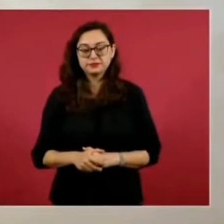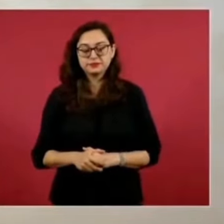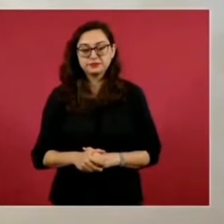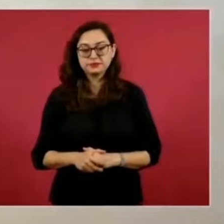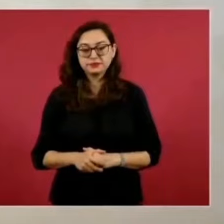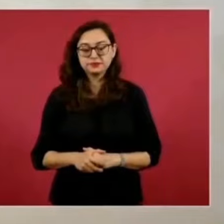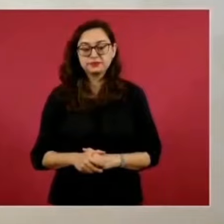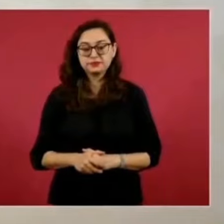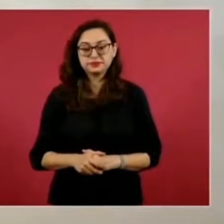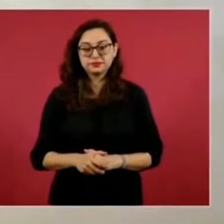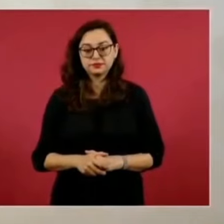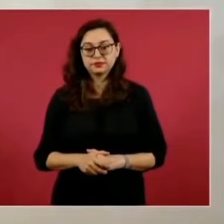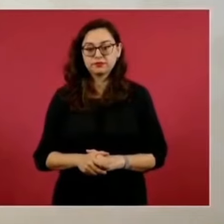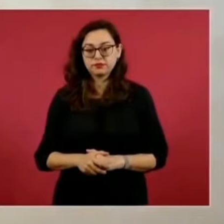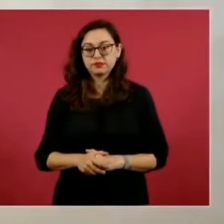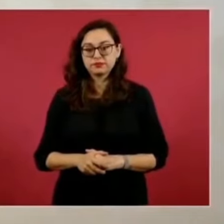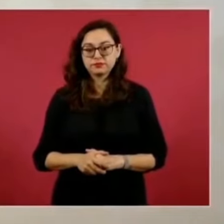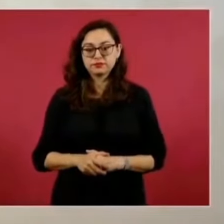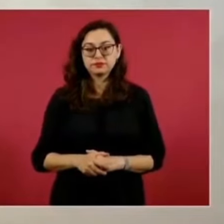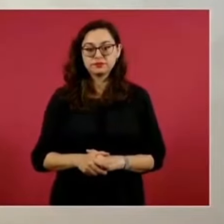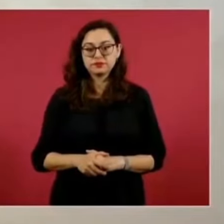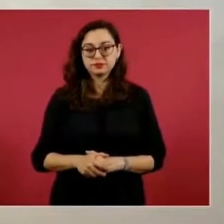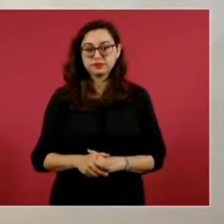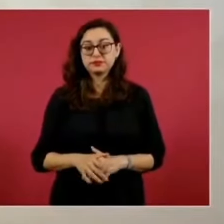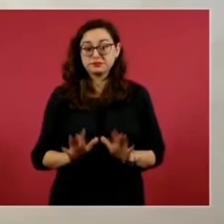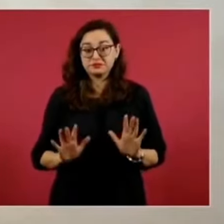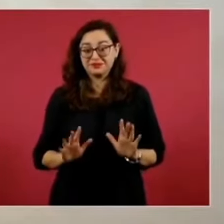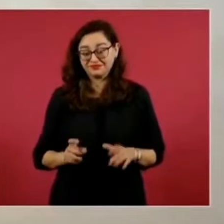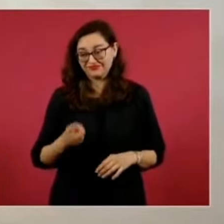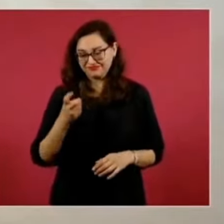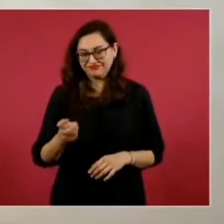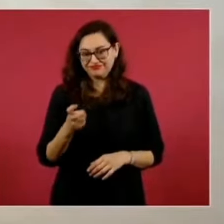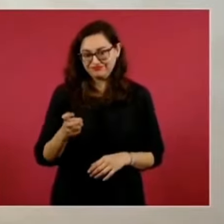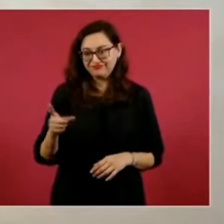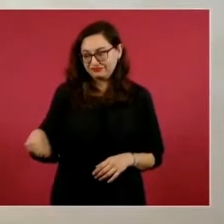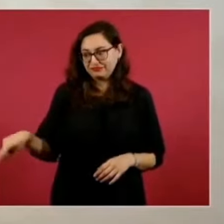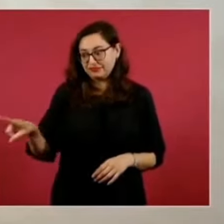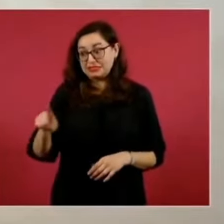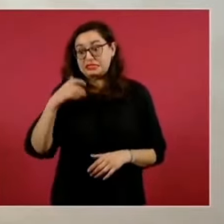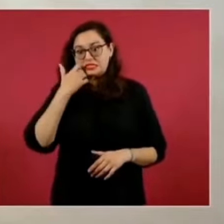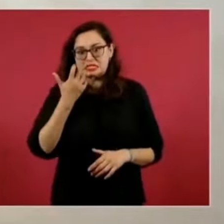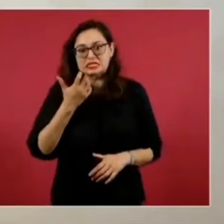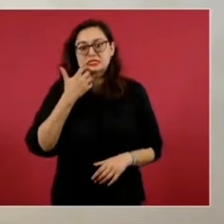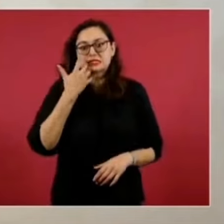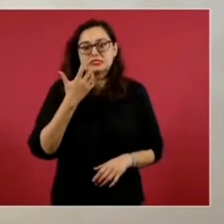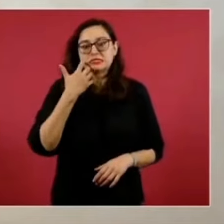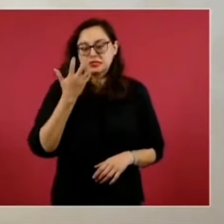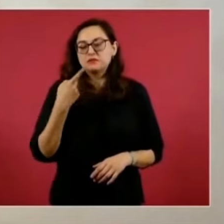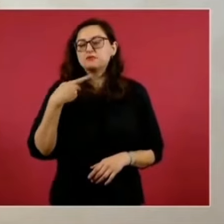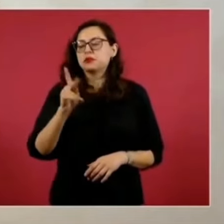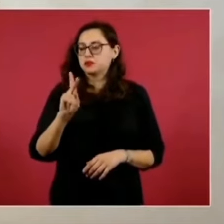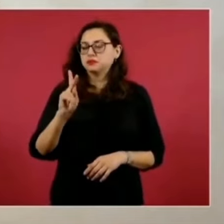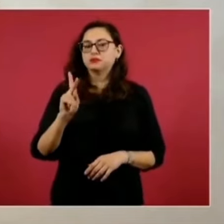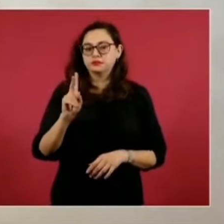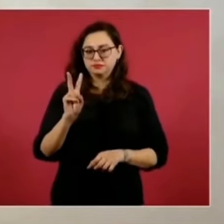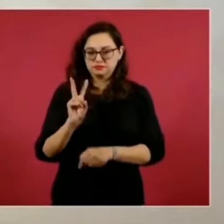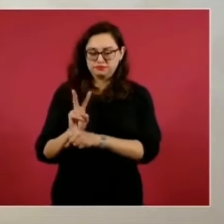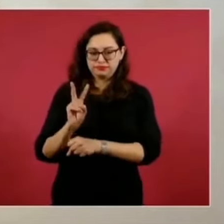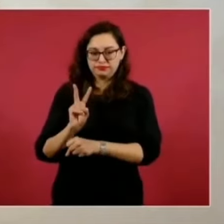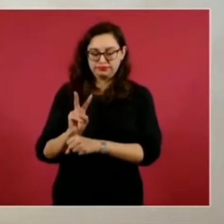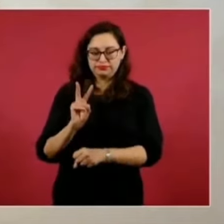una tentación no ahí permanente constante